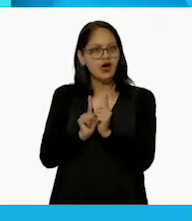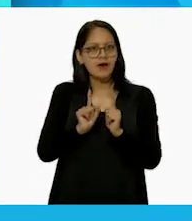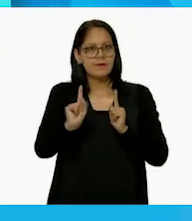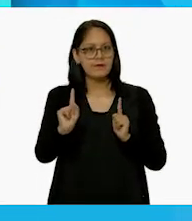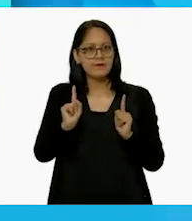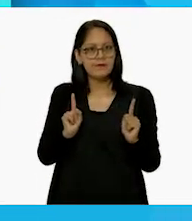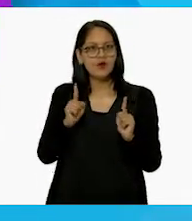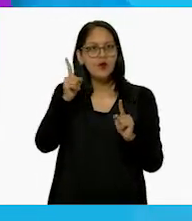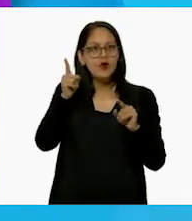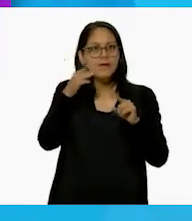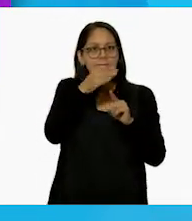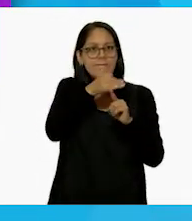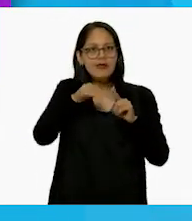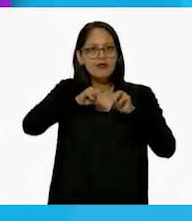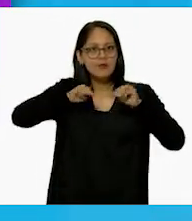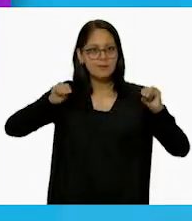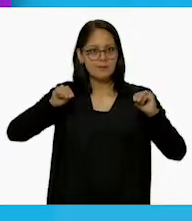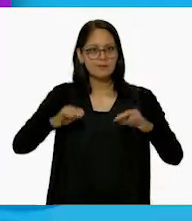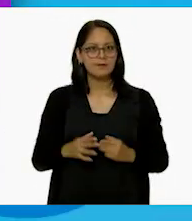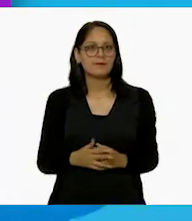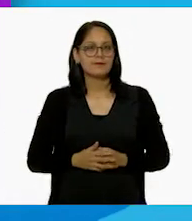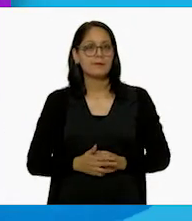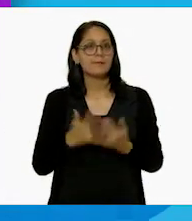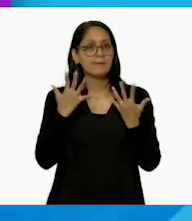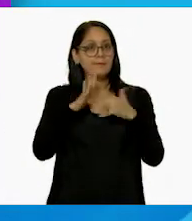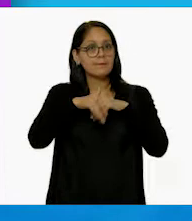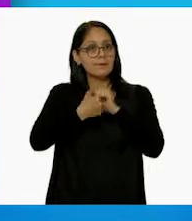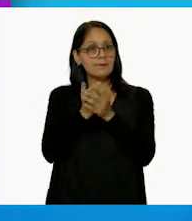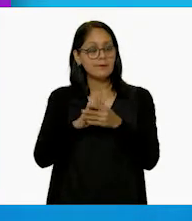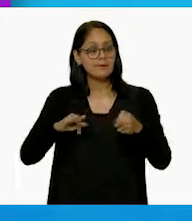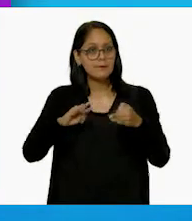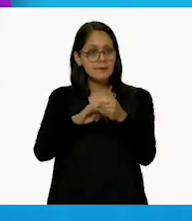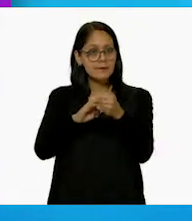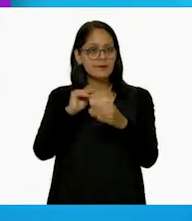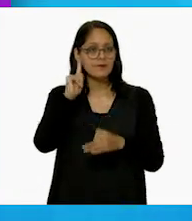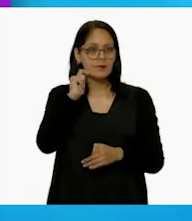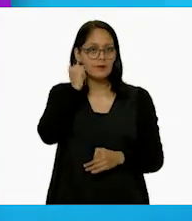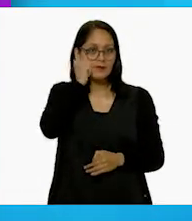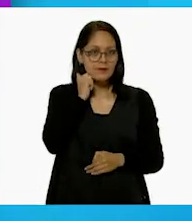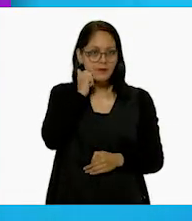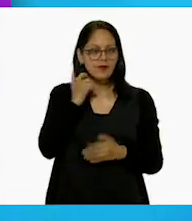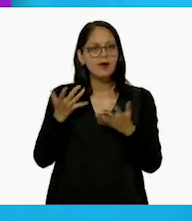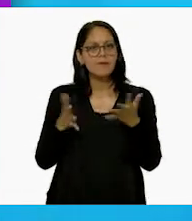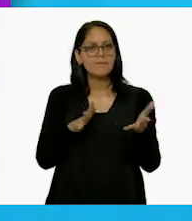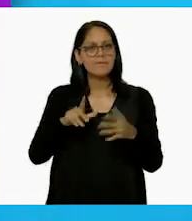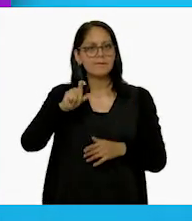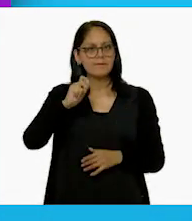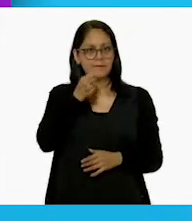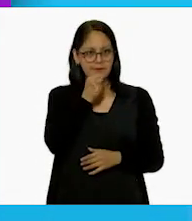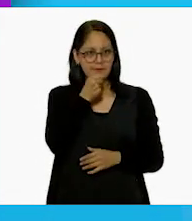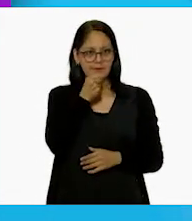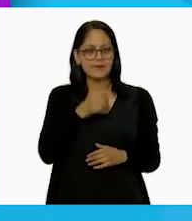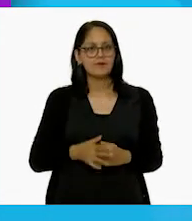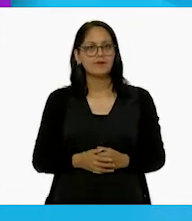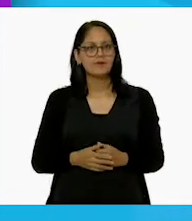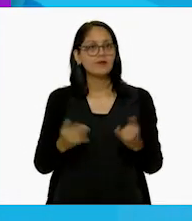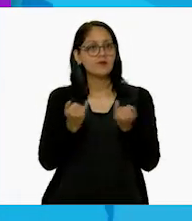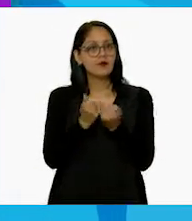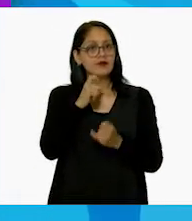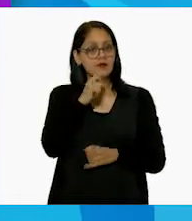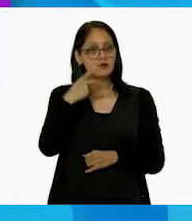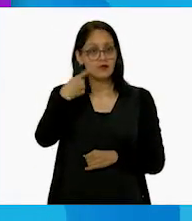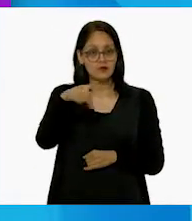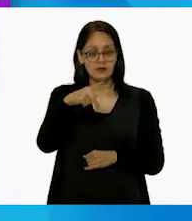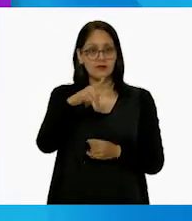metro y medio entre tú y los demás. Lávate las manos muy seguido con agua y jabón por lo menos durante 20 segundos o